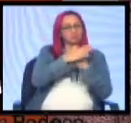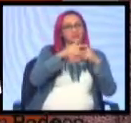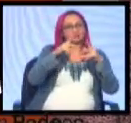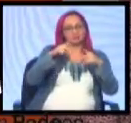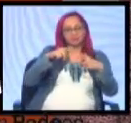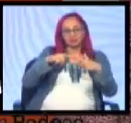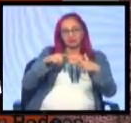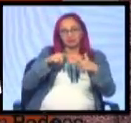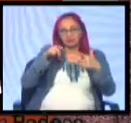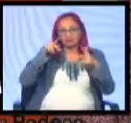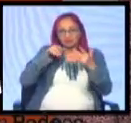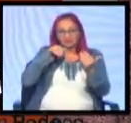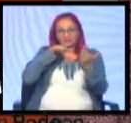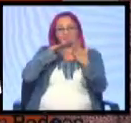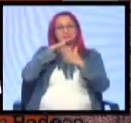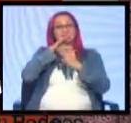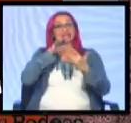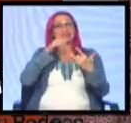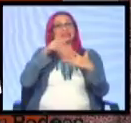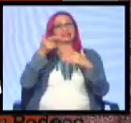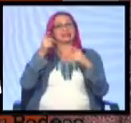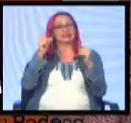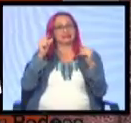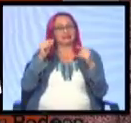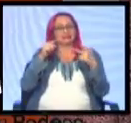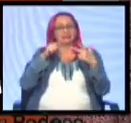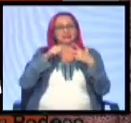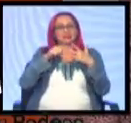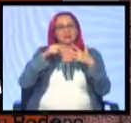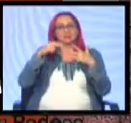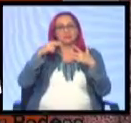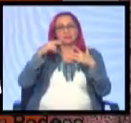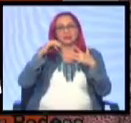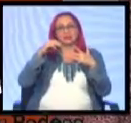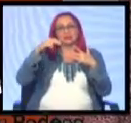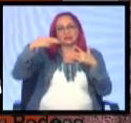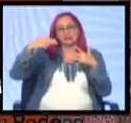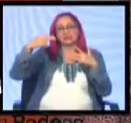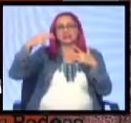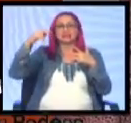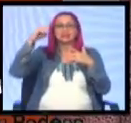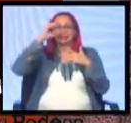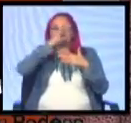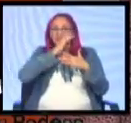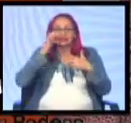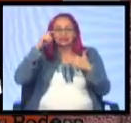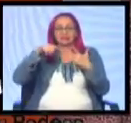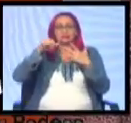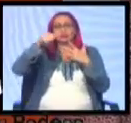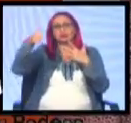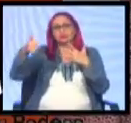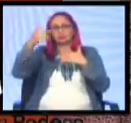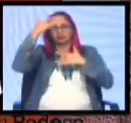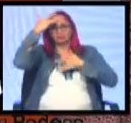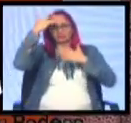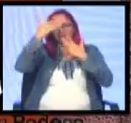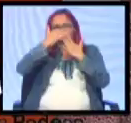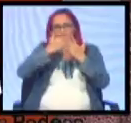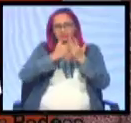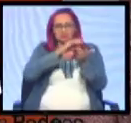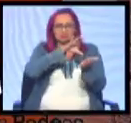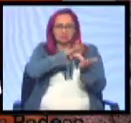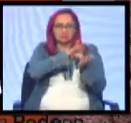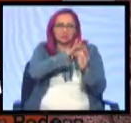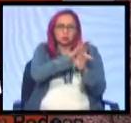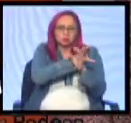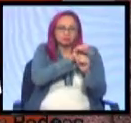personas que se enfrentan y que retan el cáncer, el VIH-SIDA y muchas otras enfermedades, las clínicas de cuidados